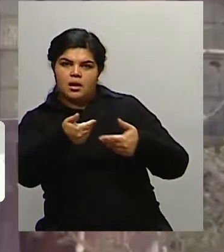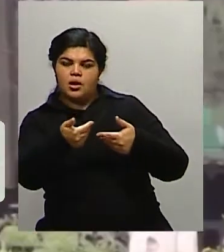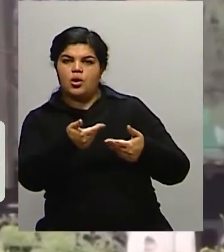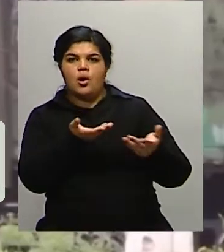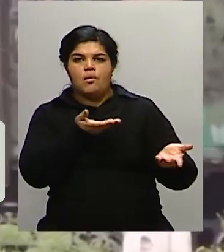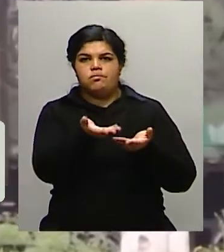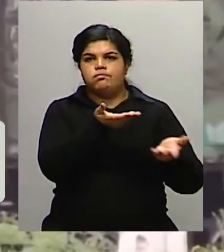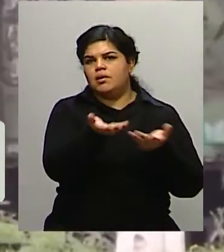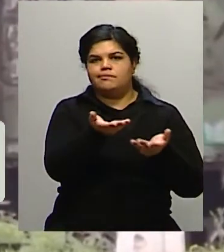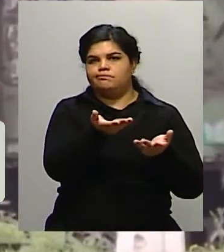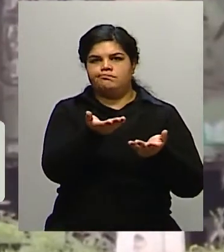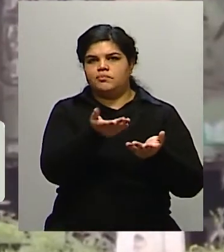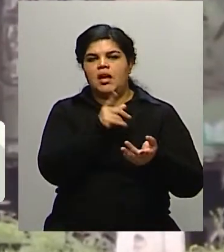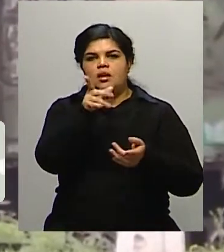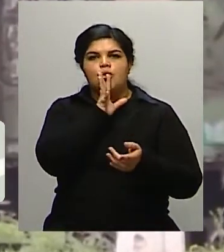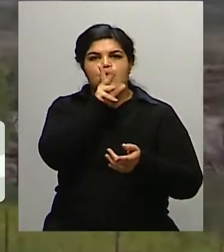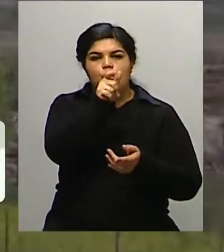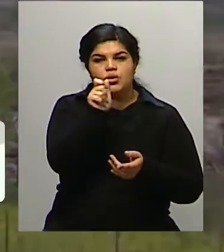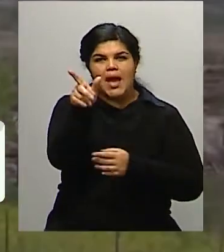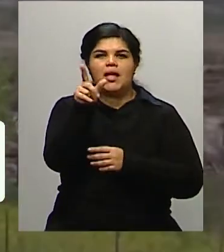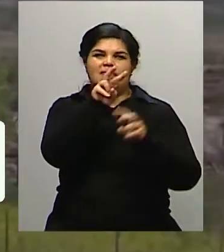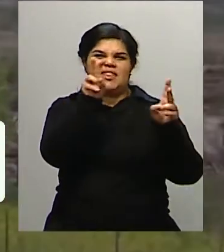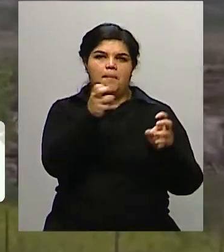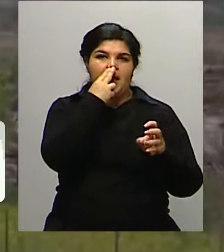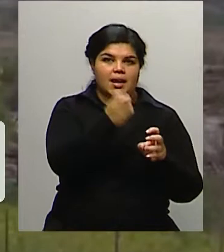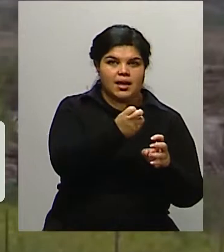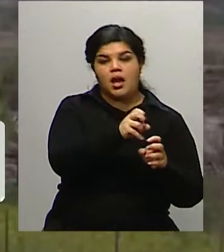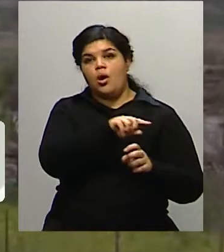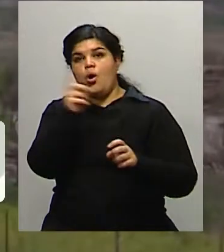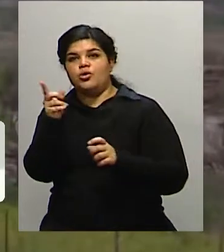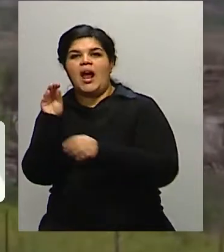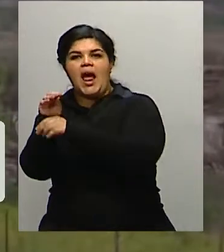se contrae la oferta en materia alimentaria por Ucrania.